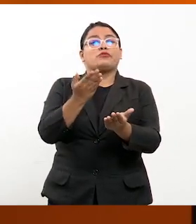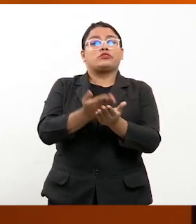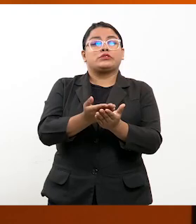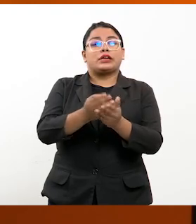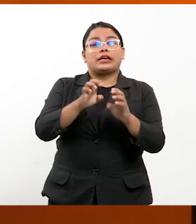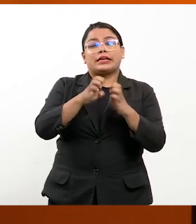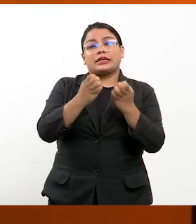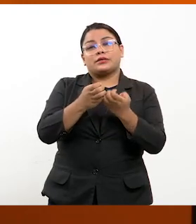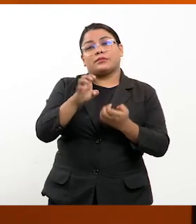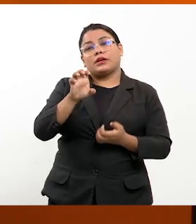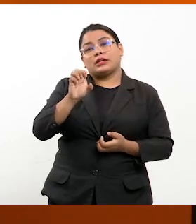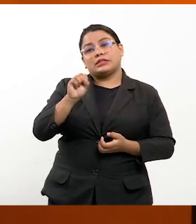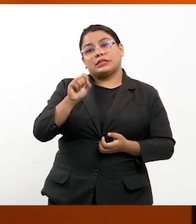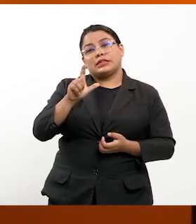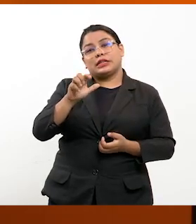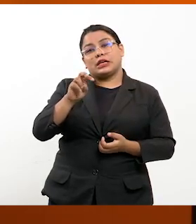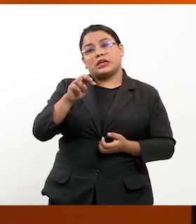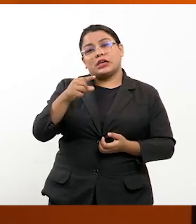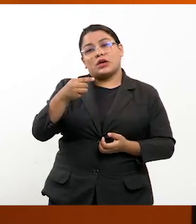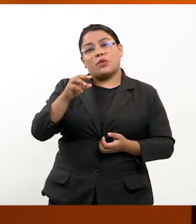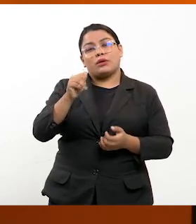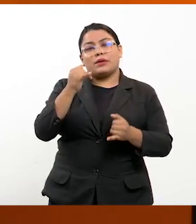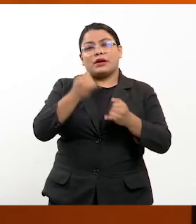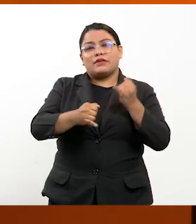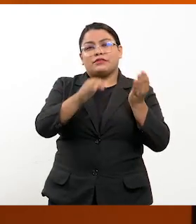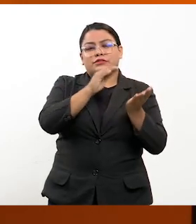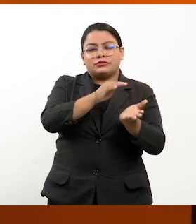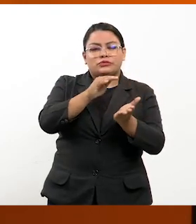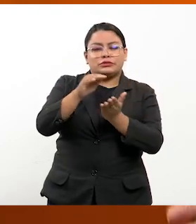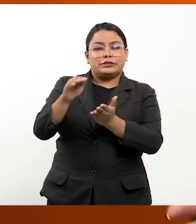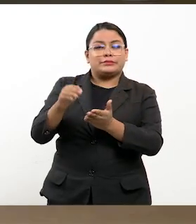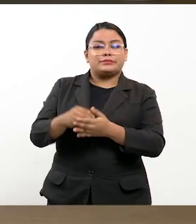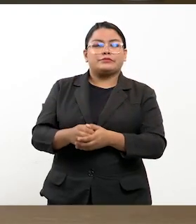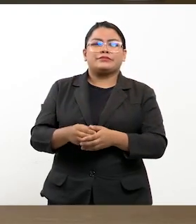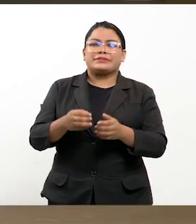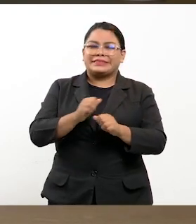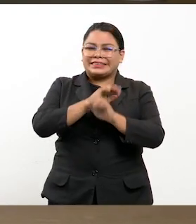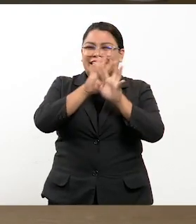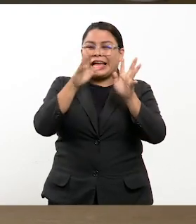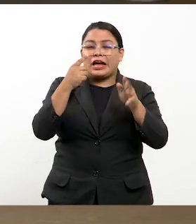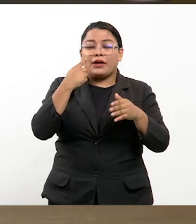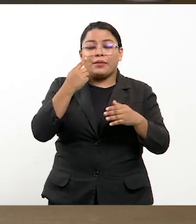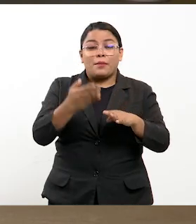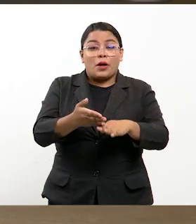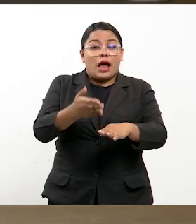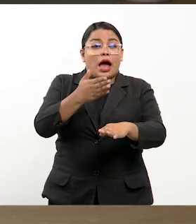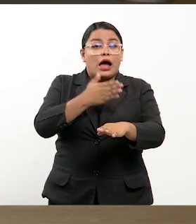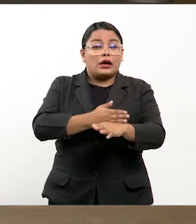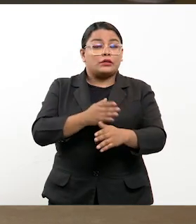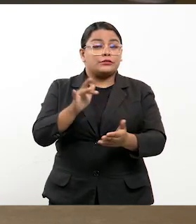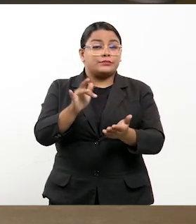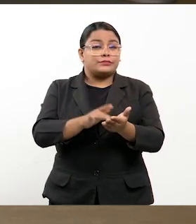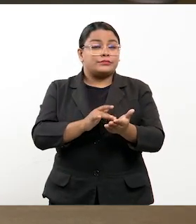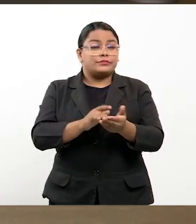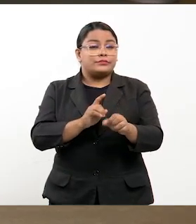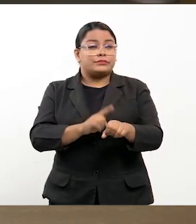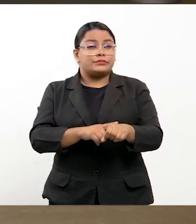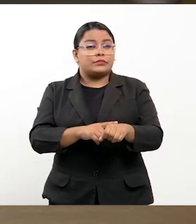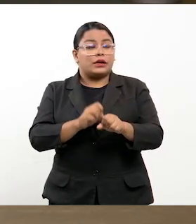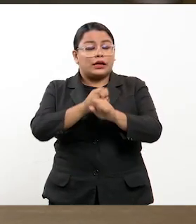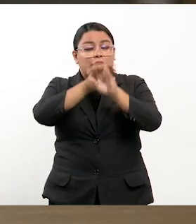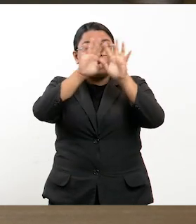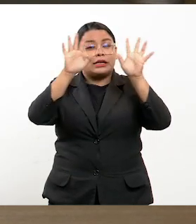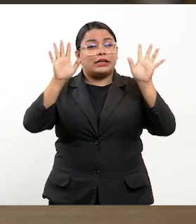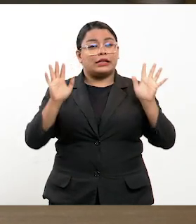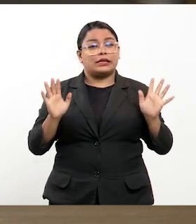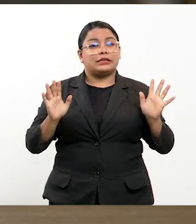de ESLengua para la finalización de cada unidad. ¿Qué le parece? Por supuesto, pero antes me gustaría aprovechar el espacio para hacer una